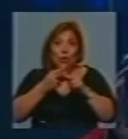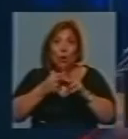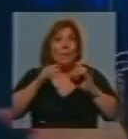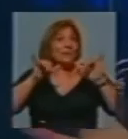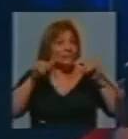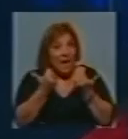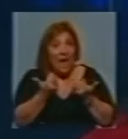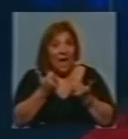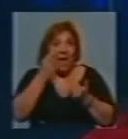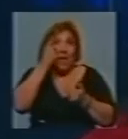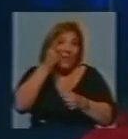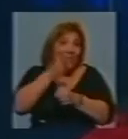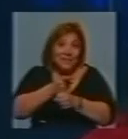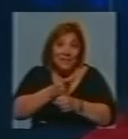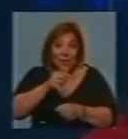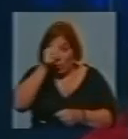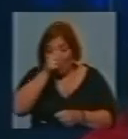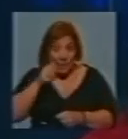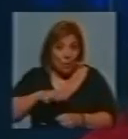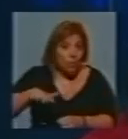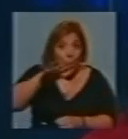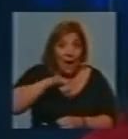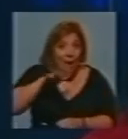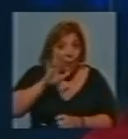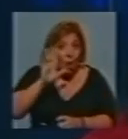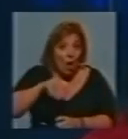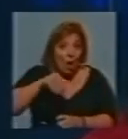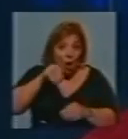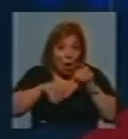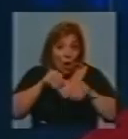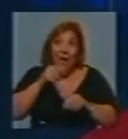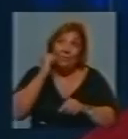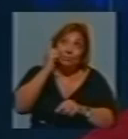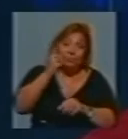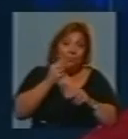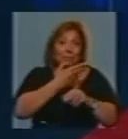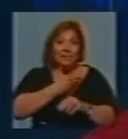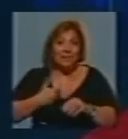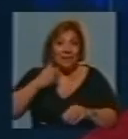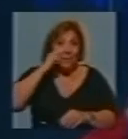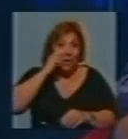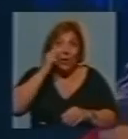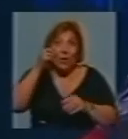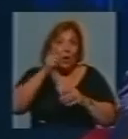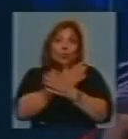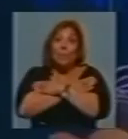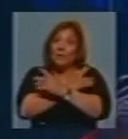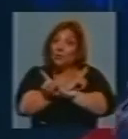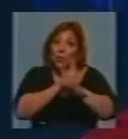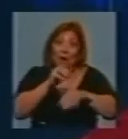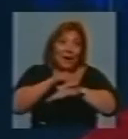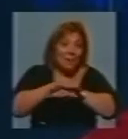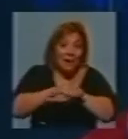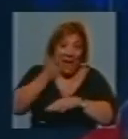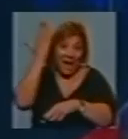ya, porque así lo decidió el domingo pasado el pueblo venezolano, elegir a Maduro ya como presidente no interino, sino o encargado, como